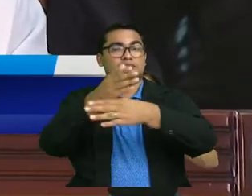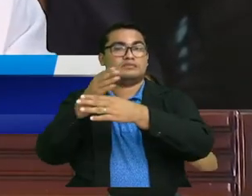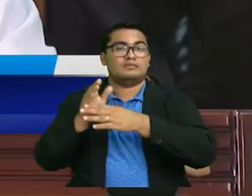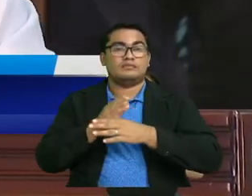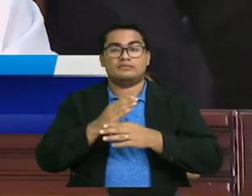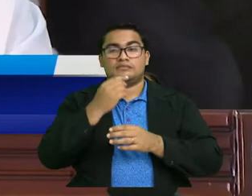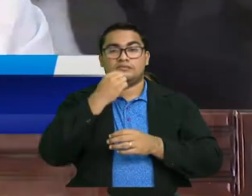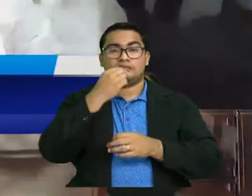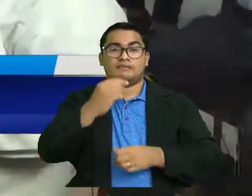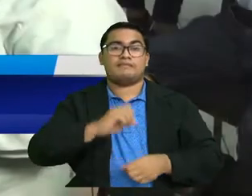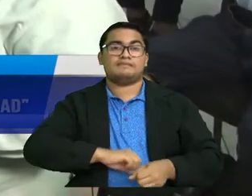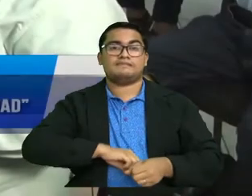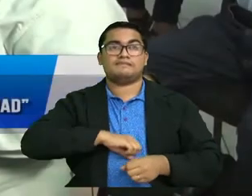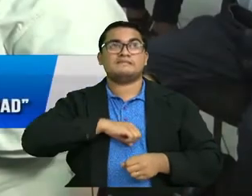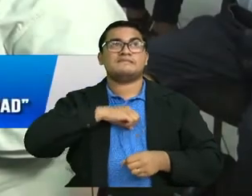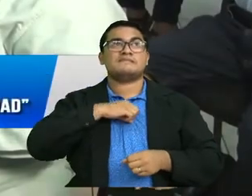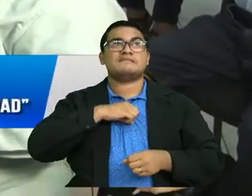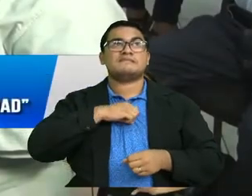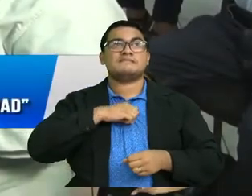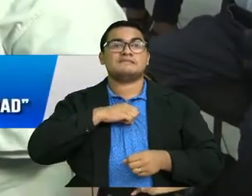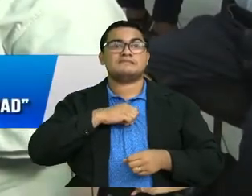son un orgullo para nosotros.